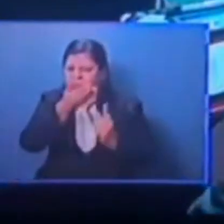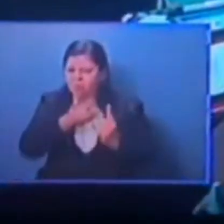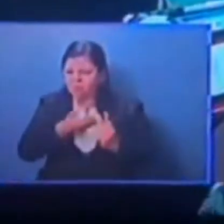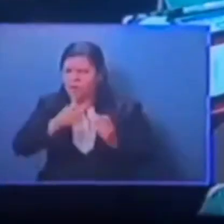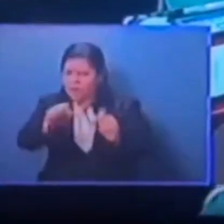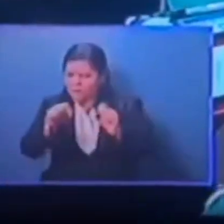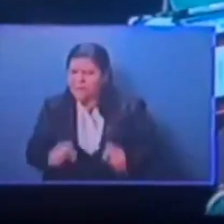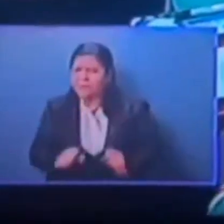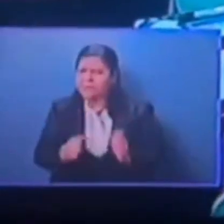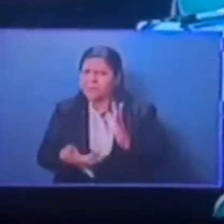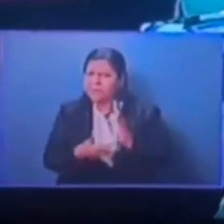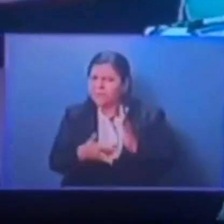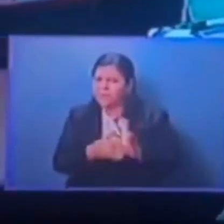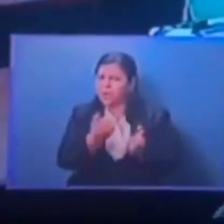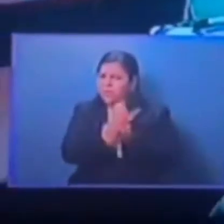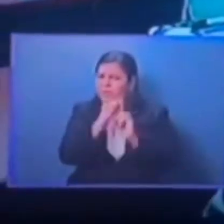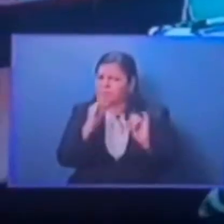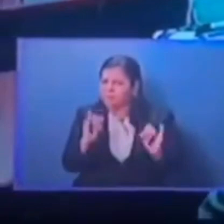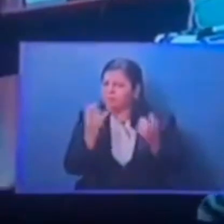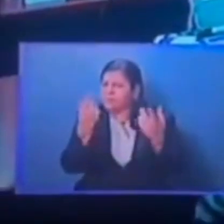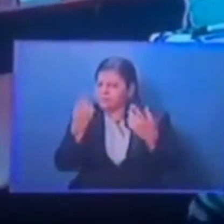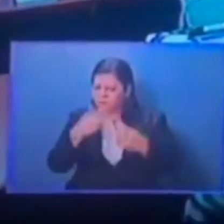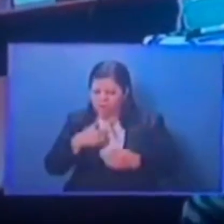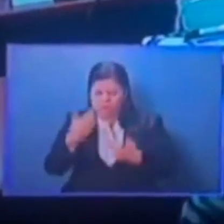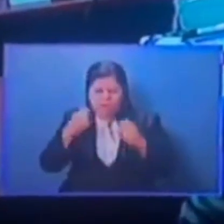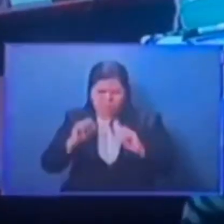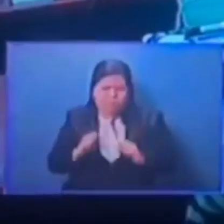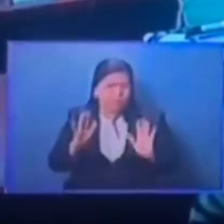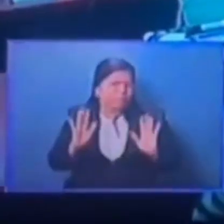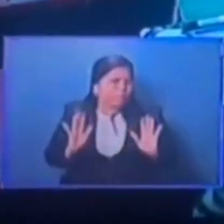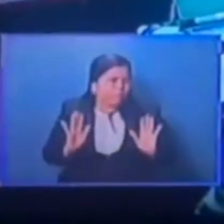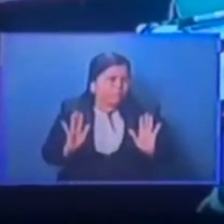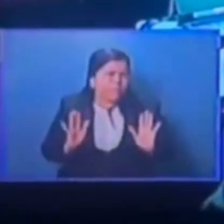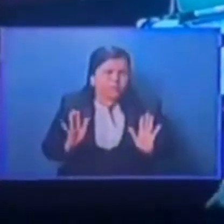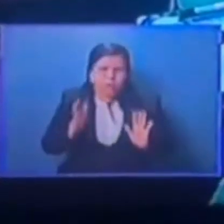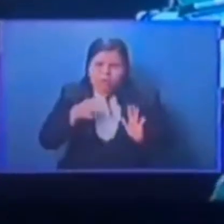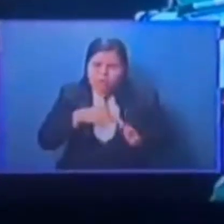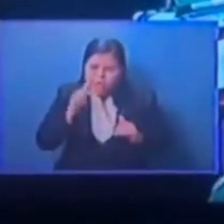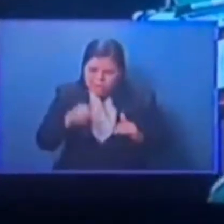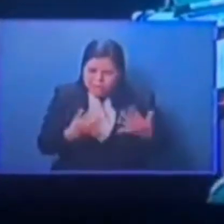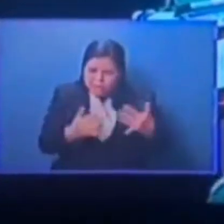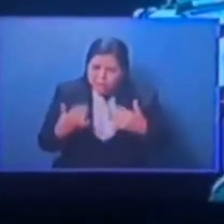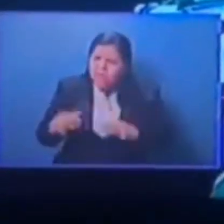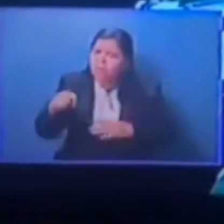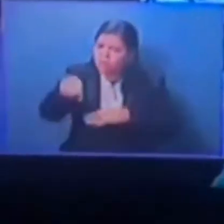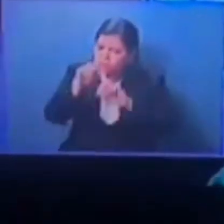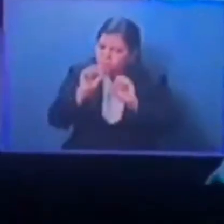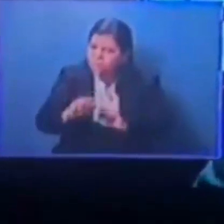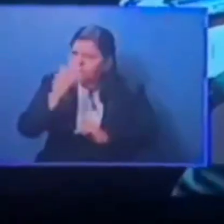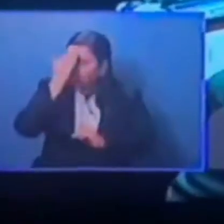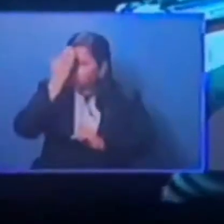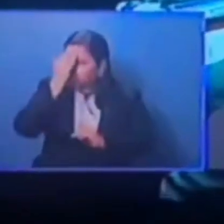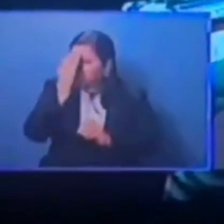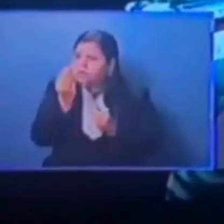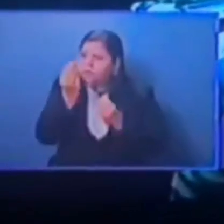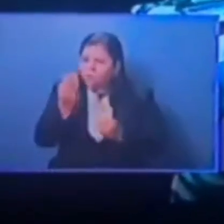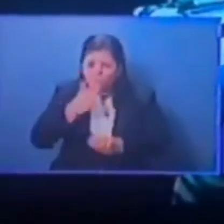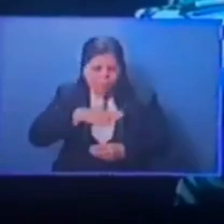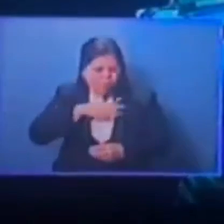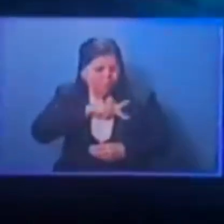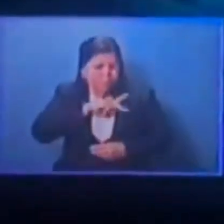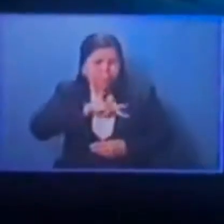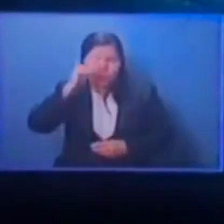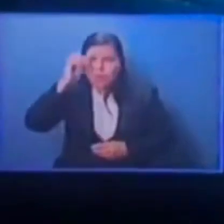o la imparcialidad o la independencia que pueda tener uno. Al contrario, este tipo de eventos es para que ustedes sepan cómo piensa uno y cómo